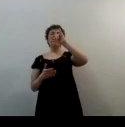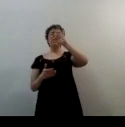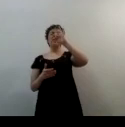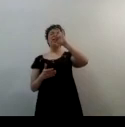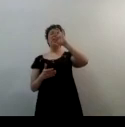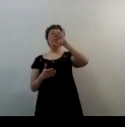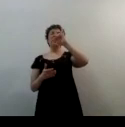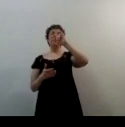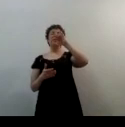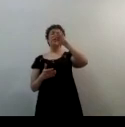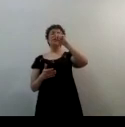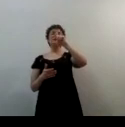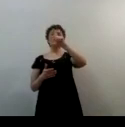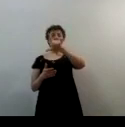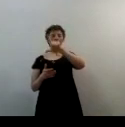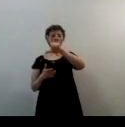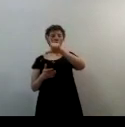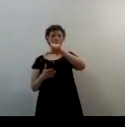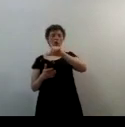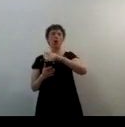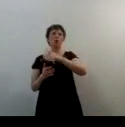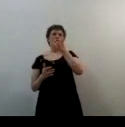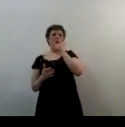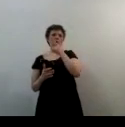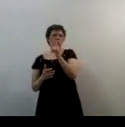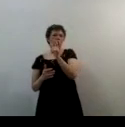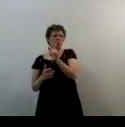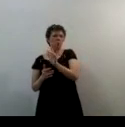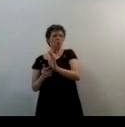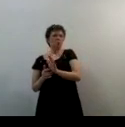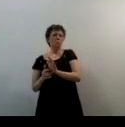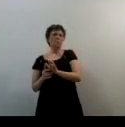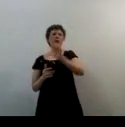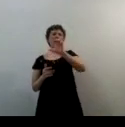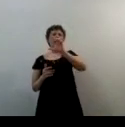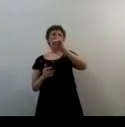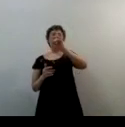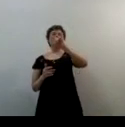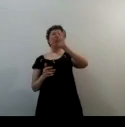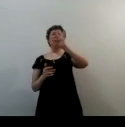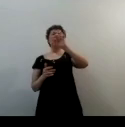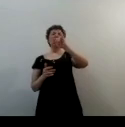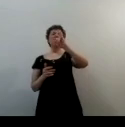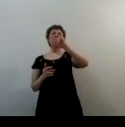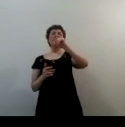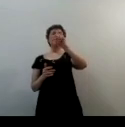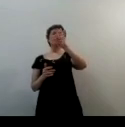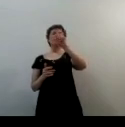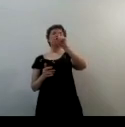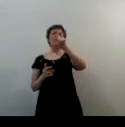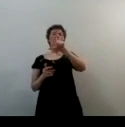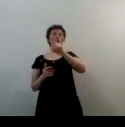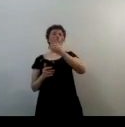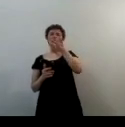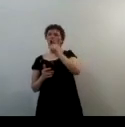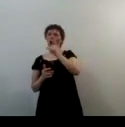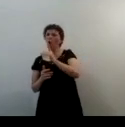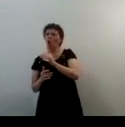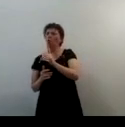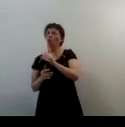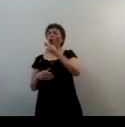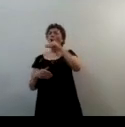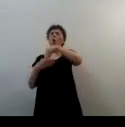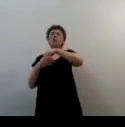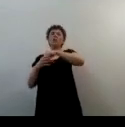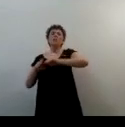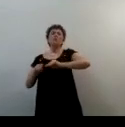de sincero os lo digo. Entonces eso tengo que mirarlo, porque no lo conozco. O sea, no conozco la composición o el contenido que tiene, o si tiene un